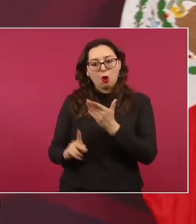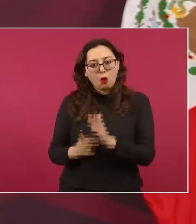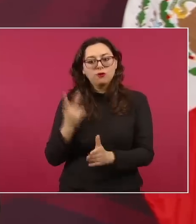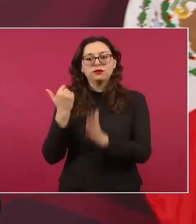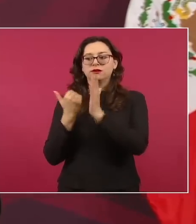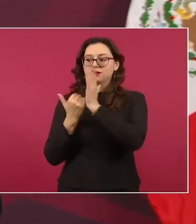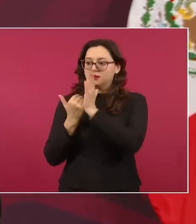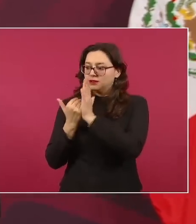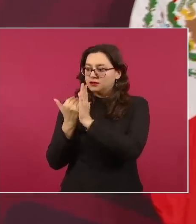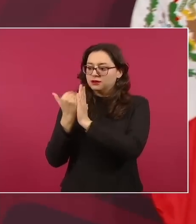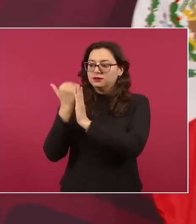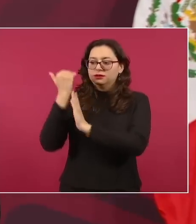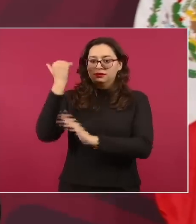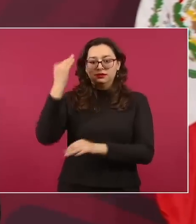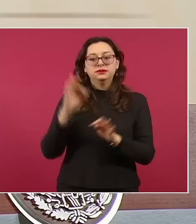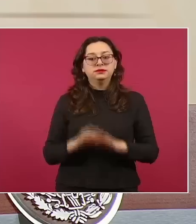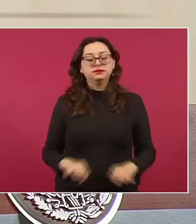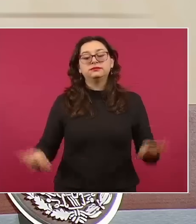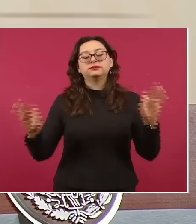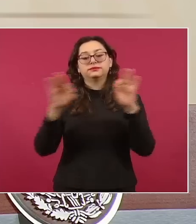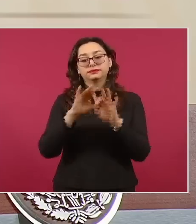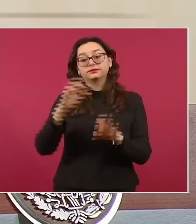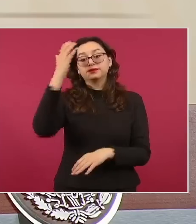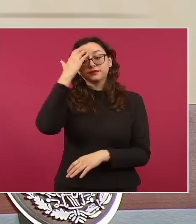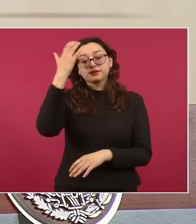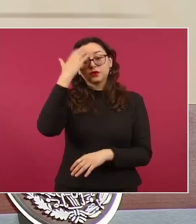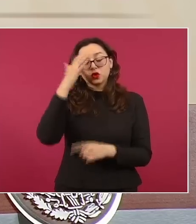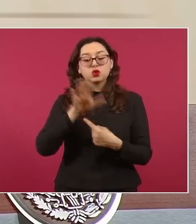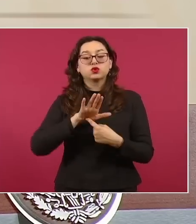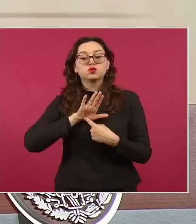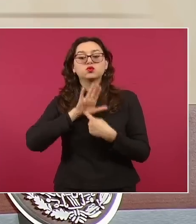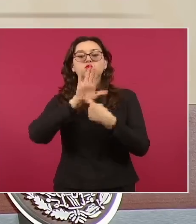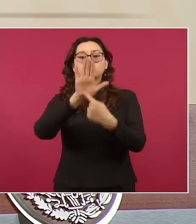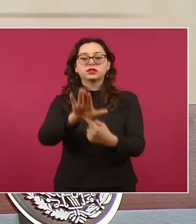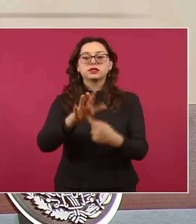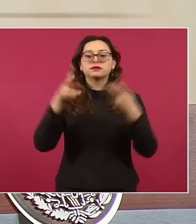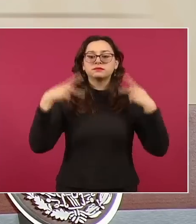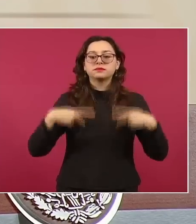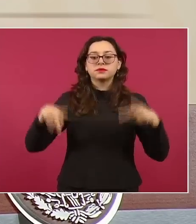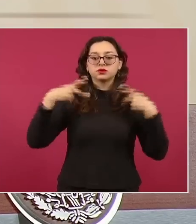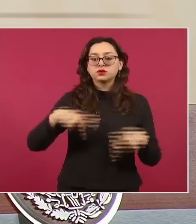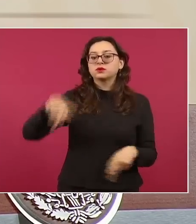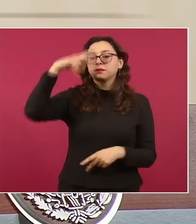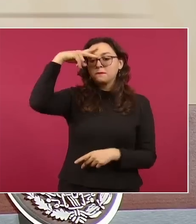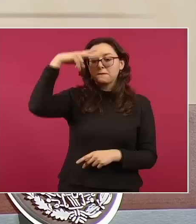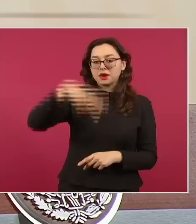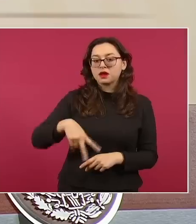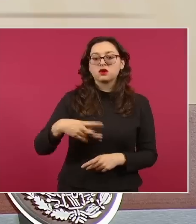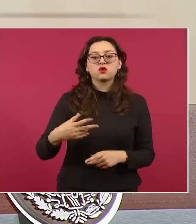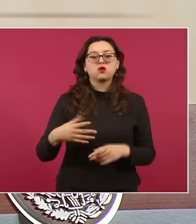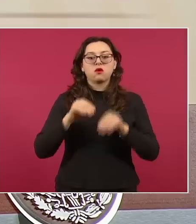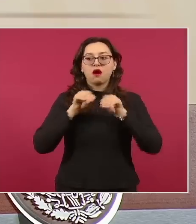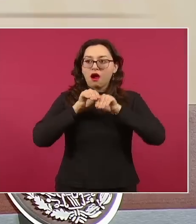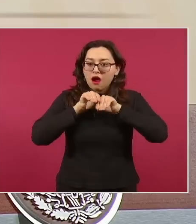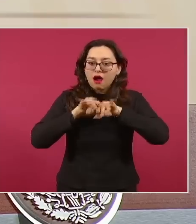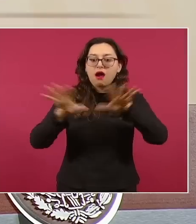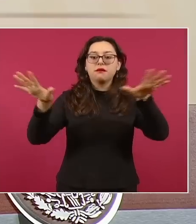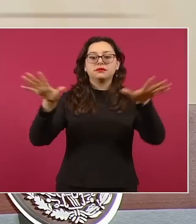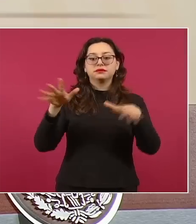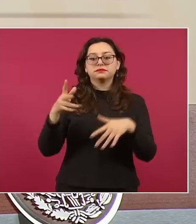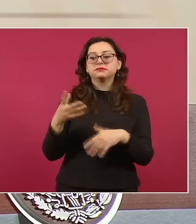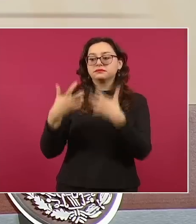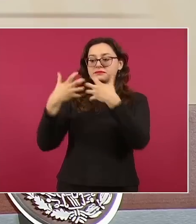y que el pueblo de México sepa que se está rescatando la